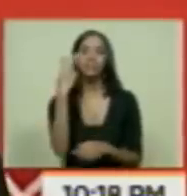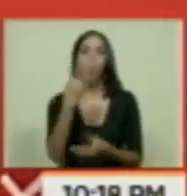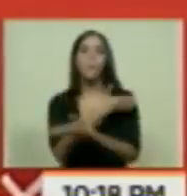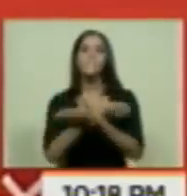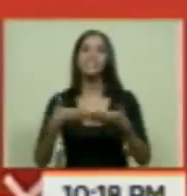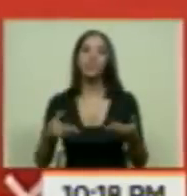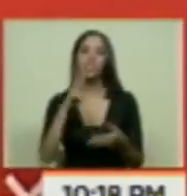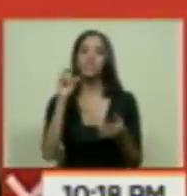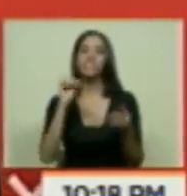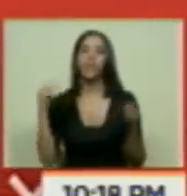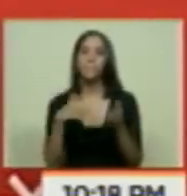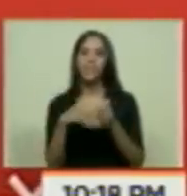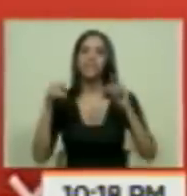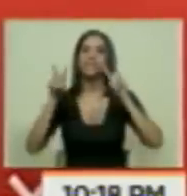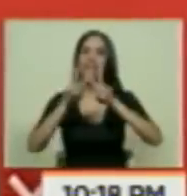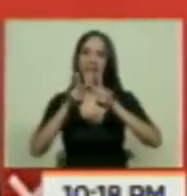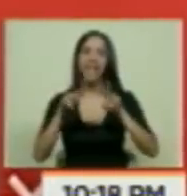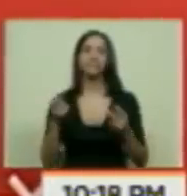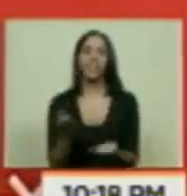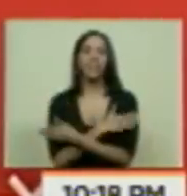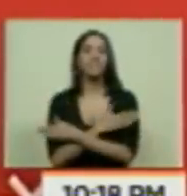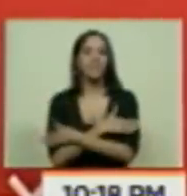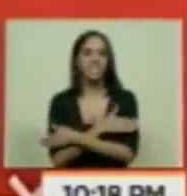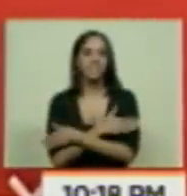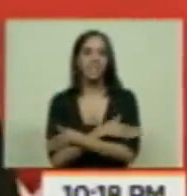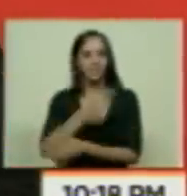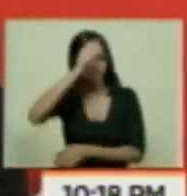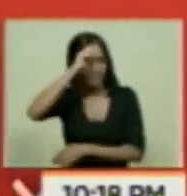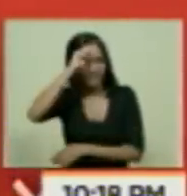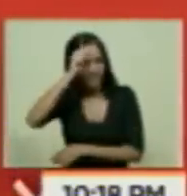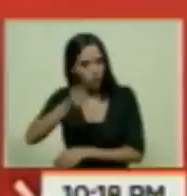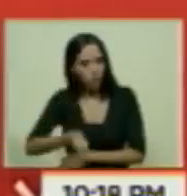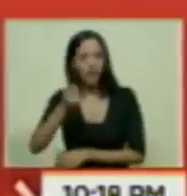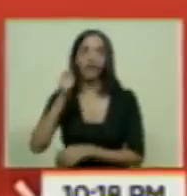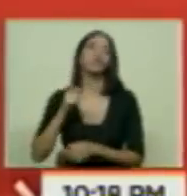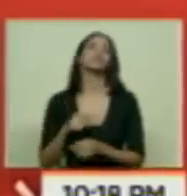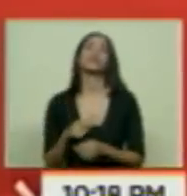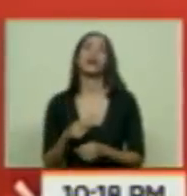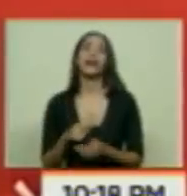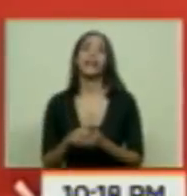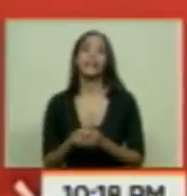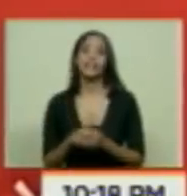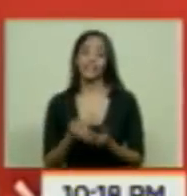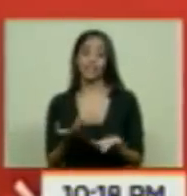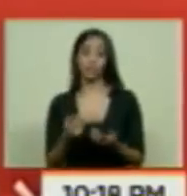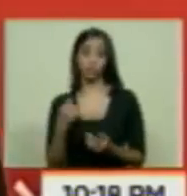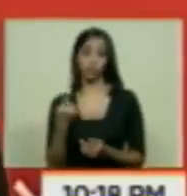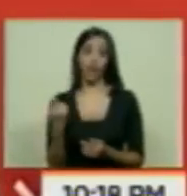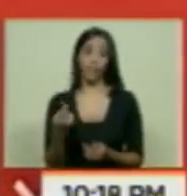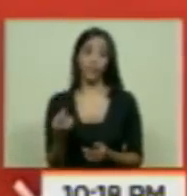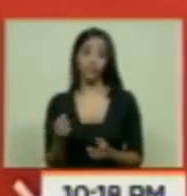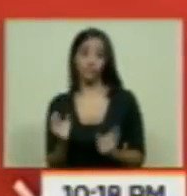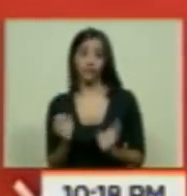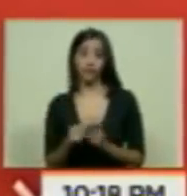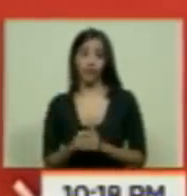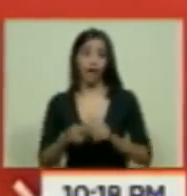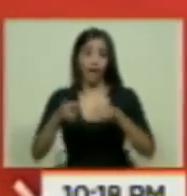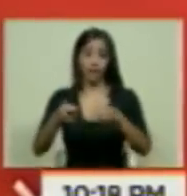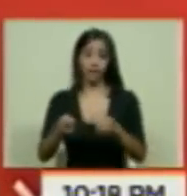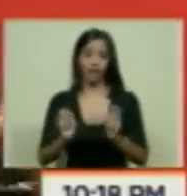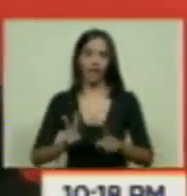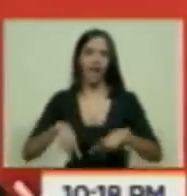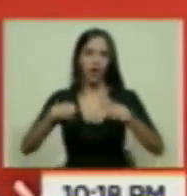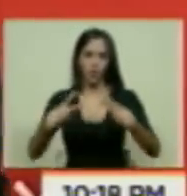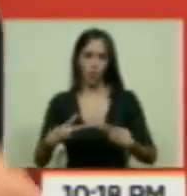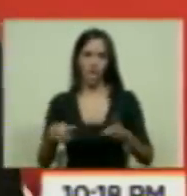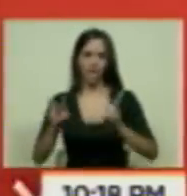2.200.000. Yo creo que eso es algo que hay que reconocer, hay que quitarse el sombrero. Además, bueno, no solamente la entrega de nuevas